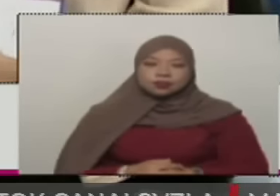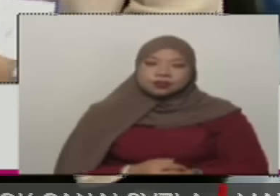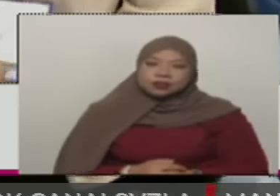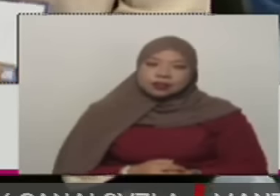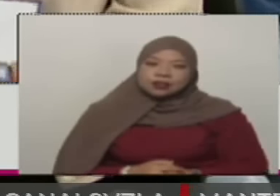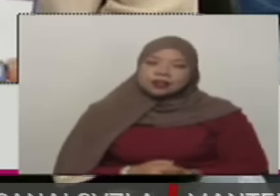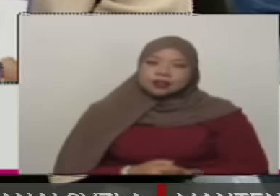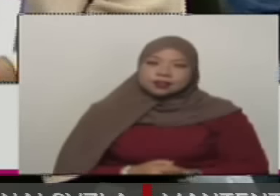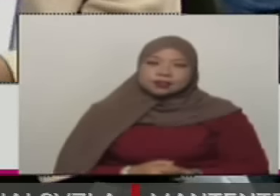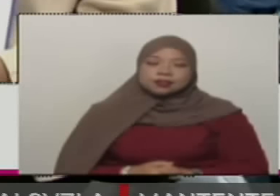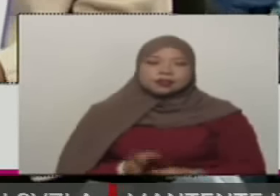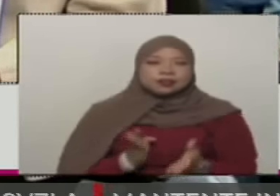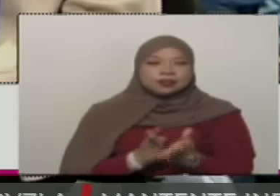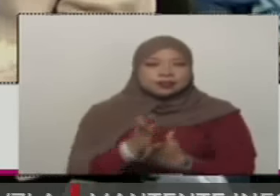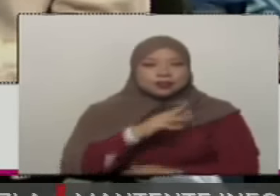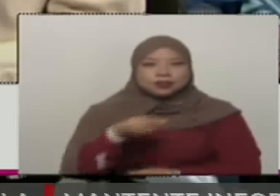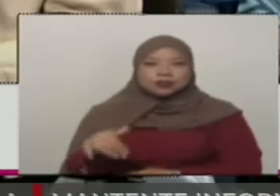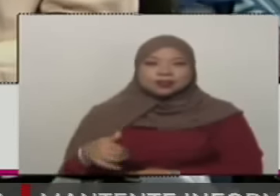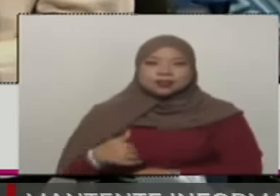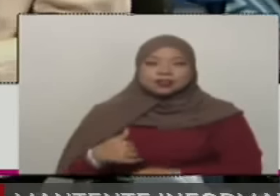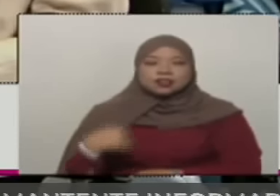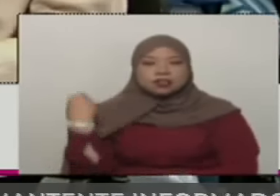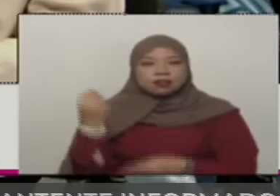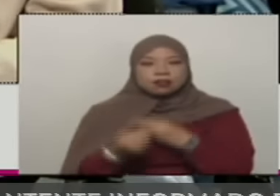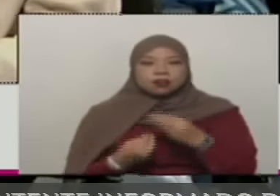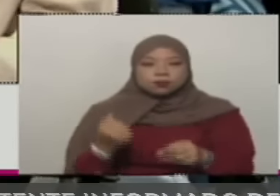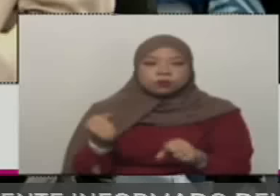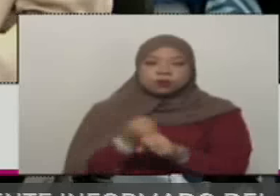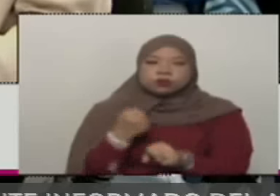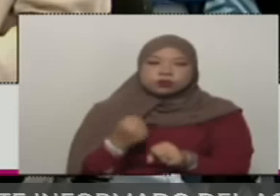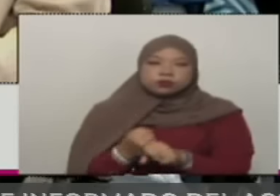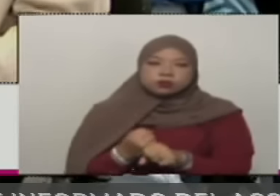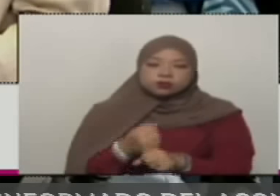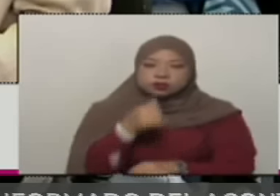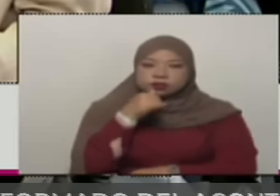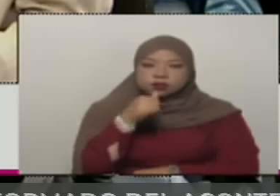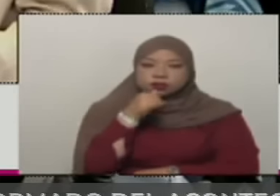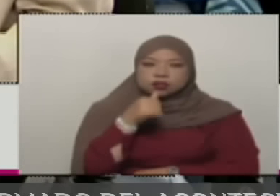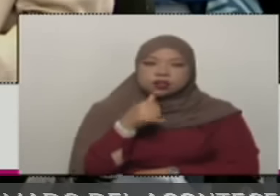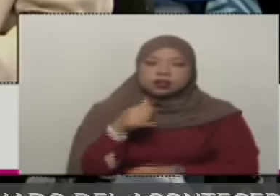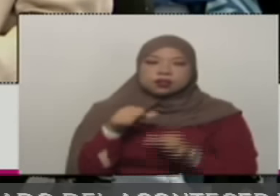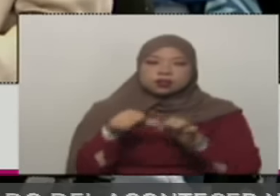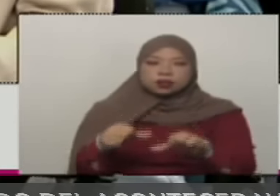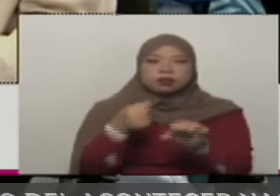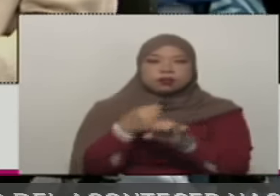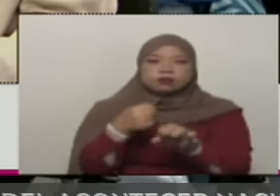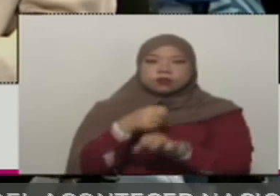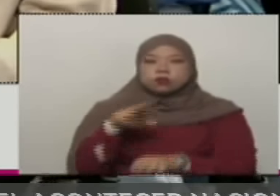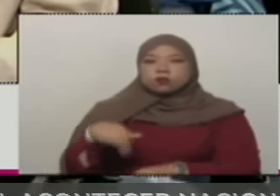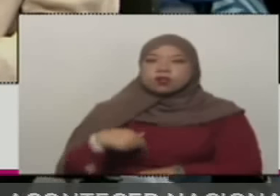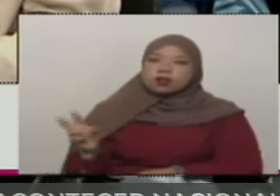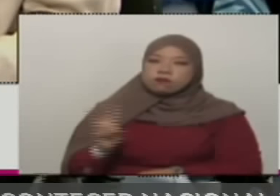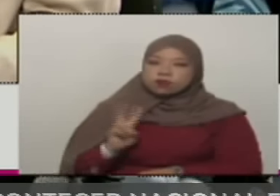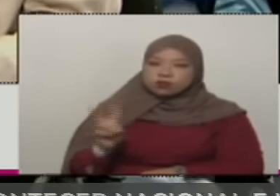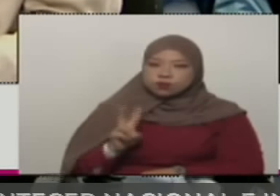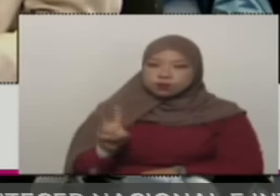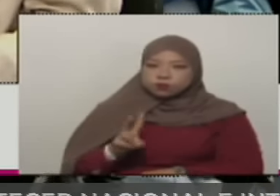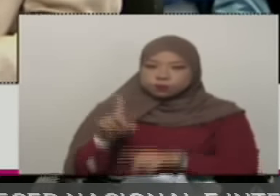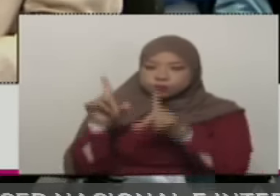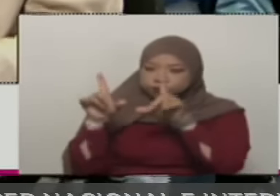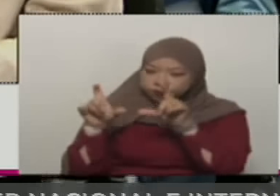siempre para hacer valer los intereses de nuestro país. Prueben, por